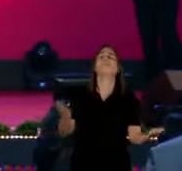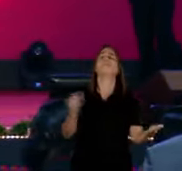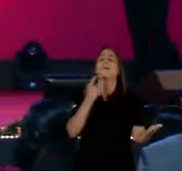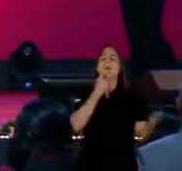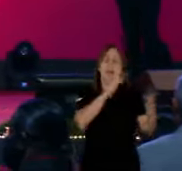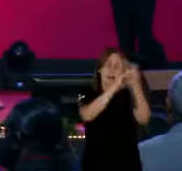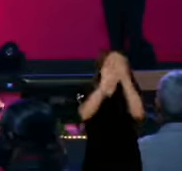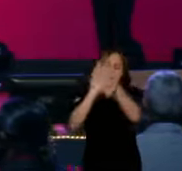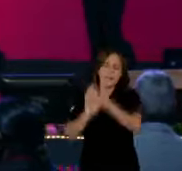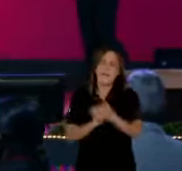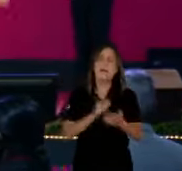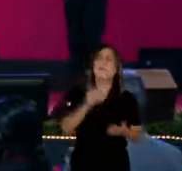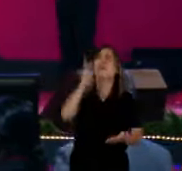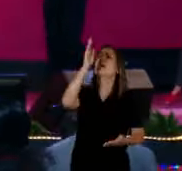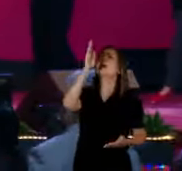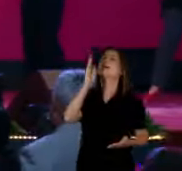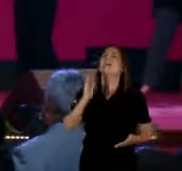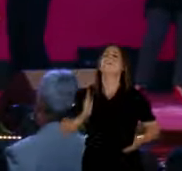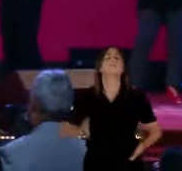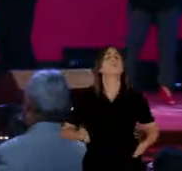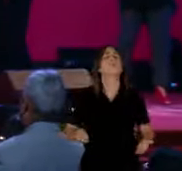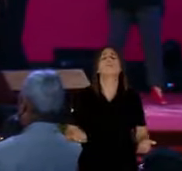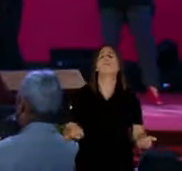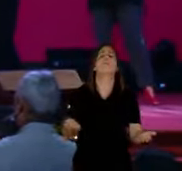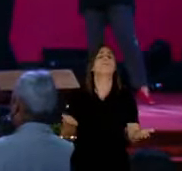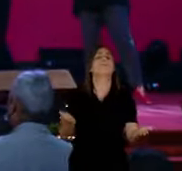Dios, alaba a